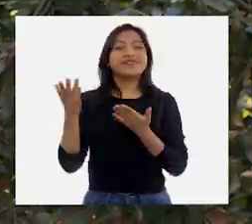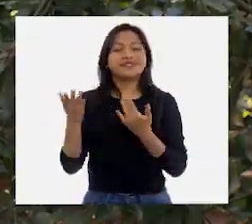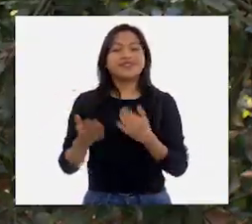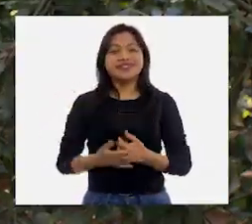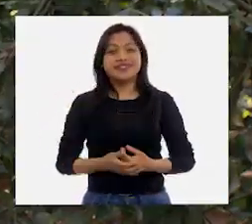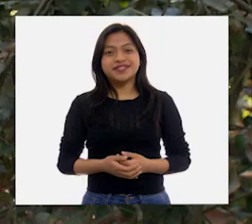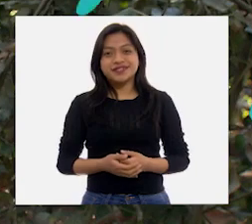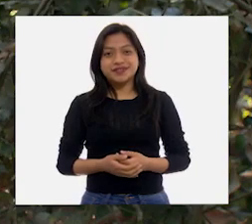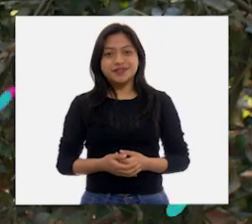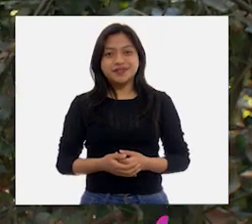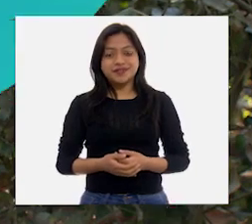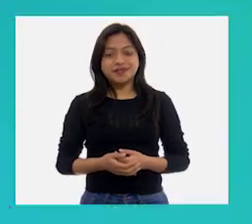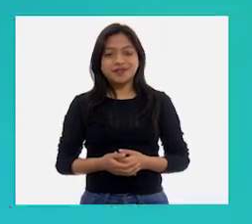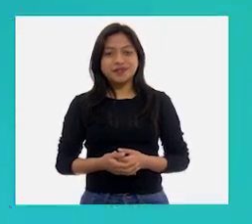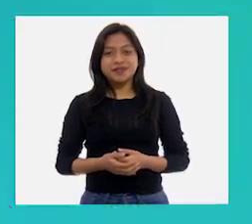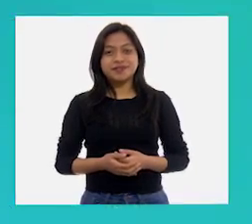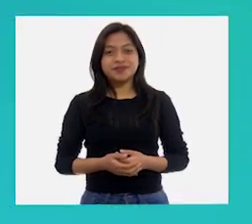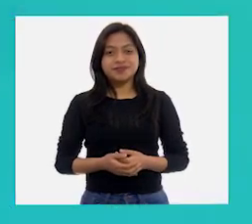video!